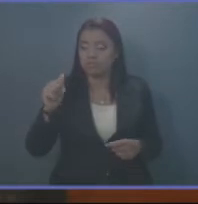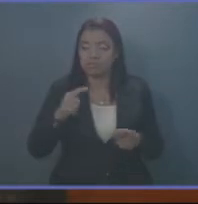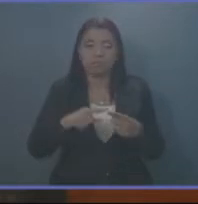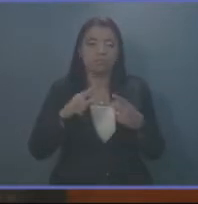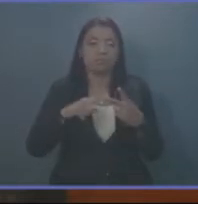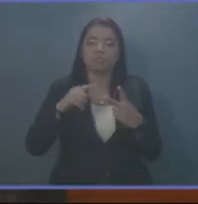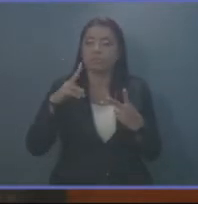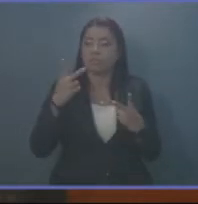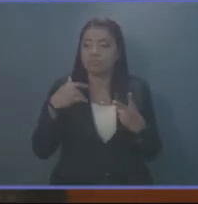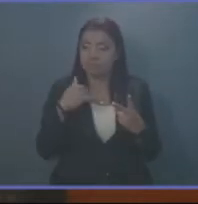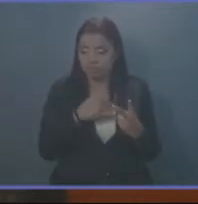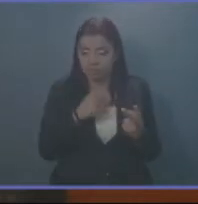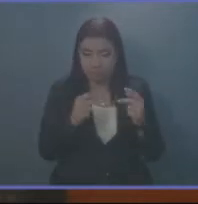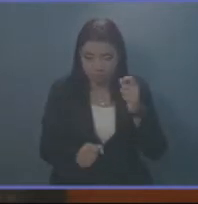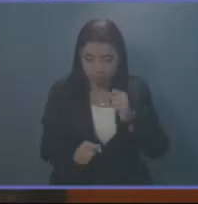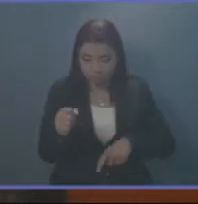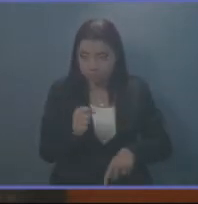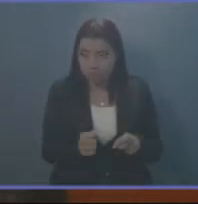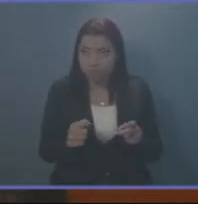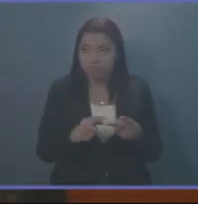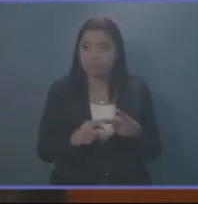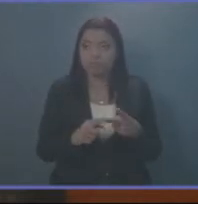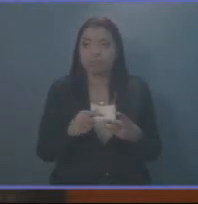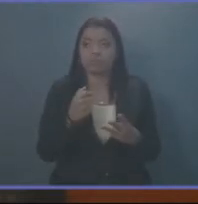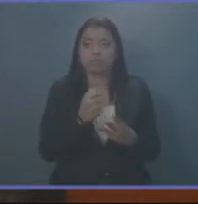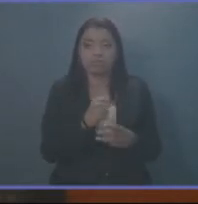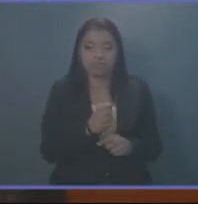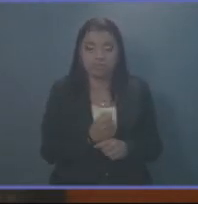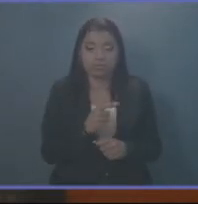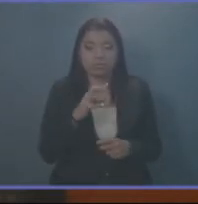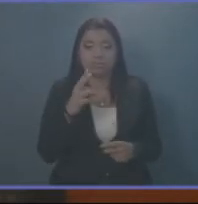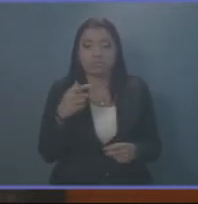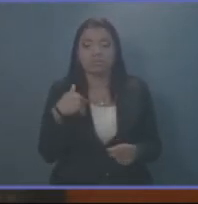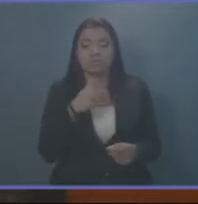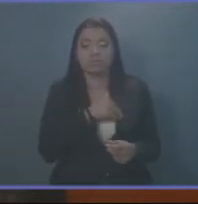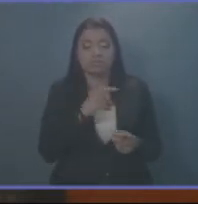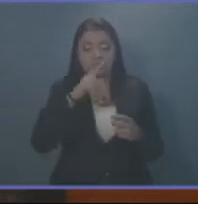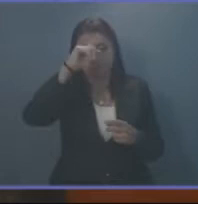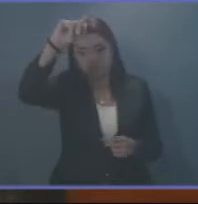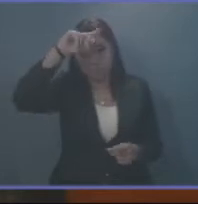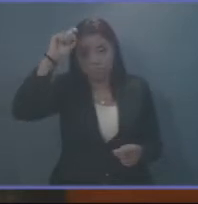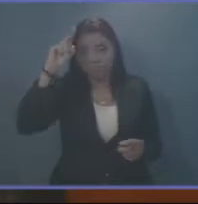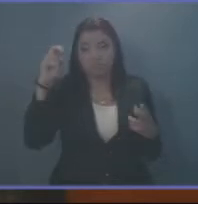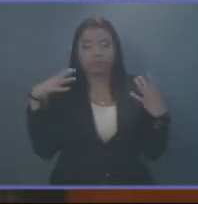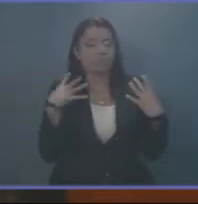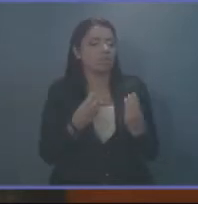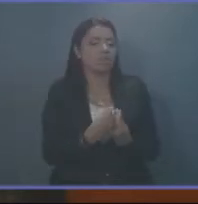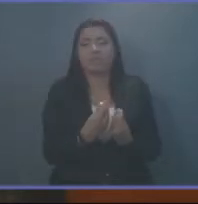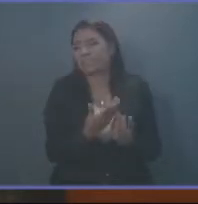del viceministro de Agricultura y Ganadería y el viceministro de Trabajo y Previsión Social. O sea,